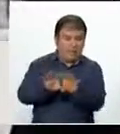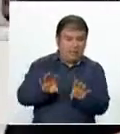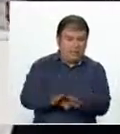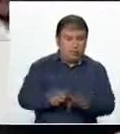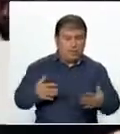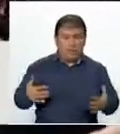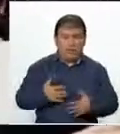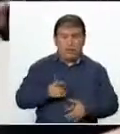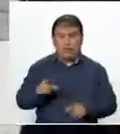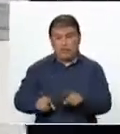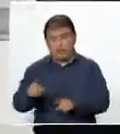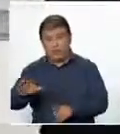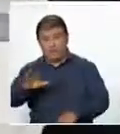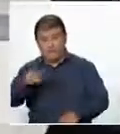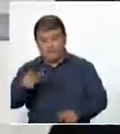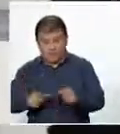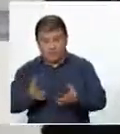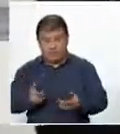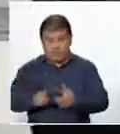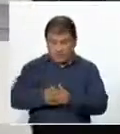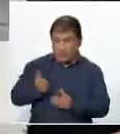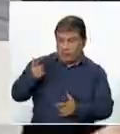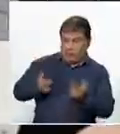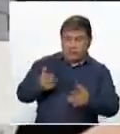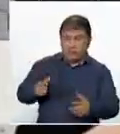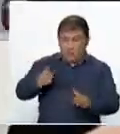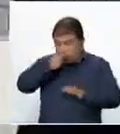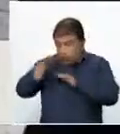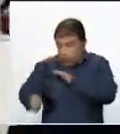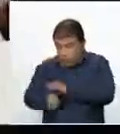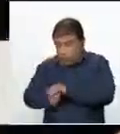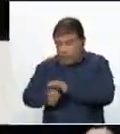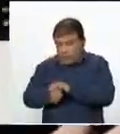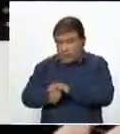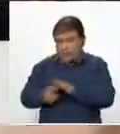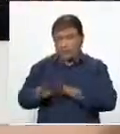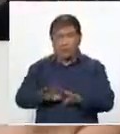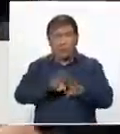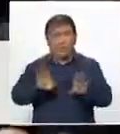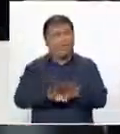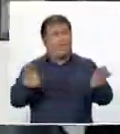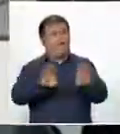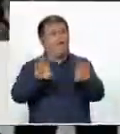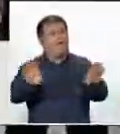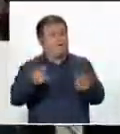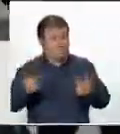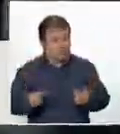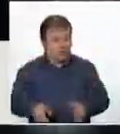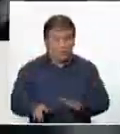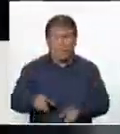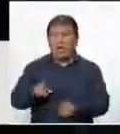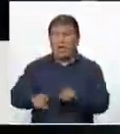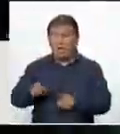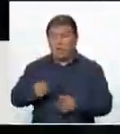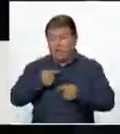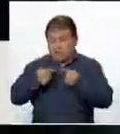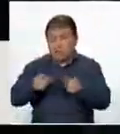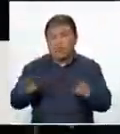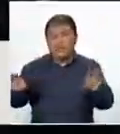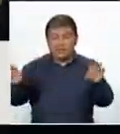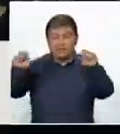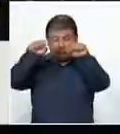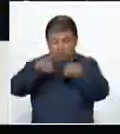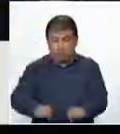algunos de estos de esas personas que iniciaron la balacera se escondan ahí, ya que estaban pues abiertos al público. Ya varios de ellos, como les comento, han cerrado